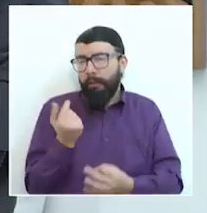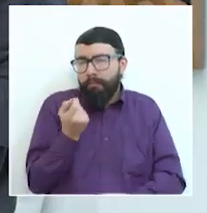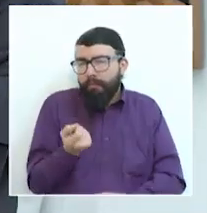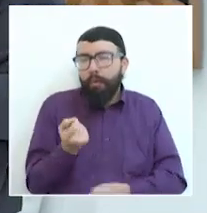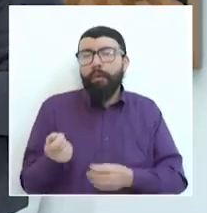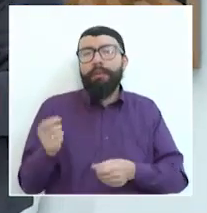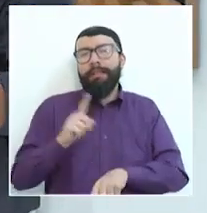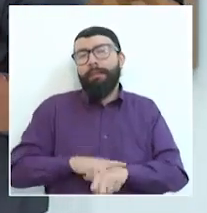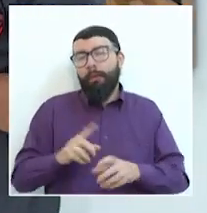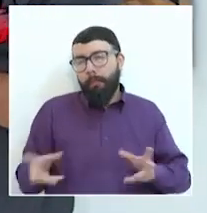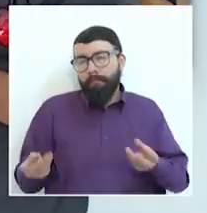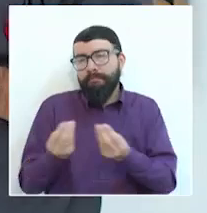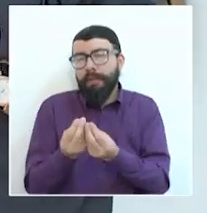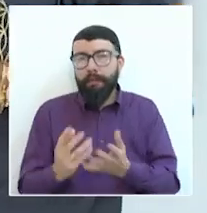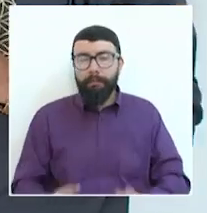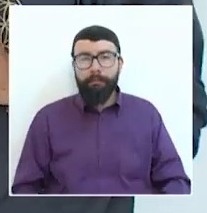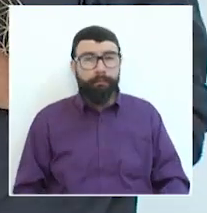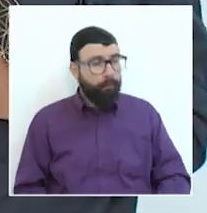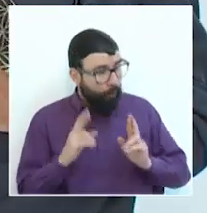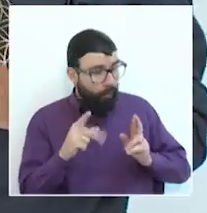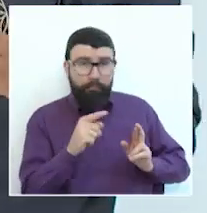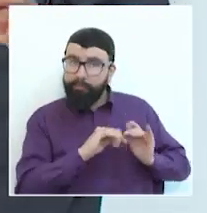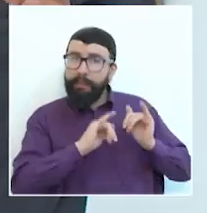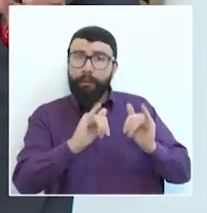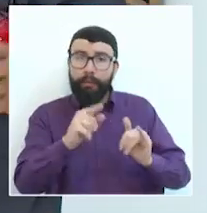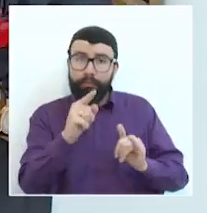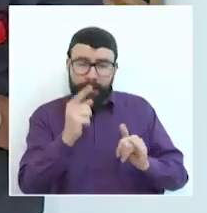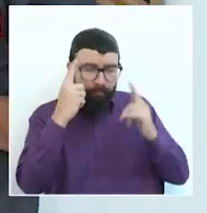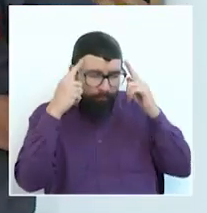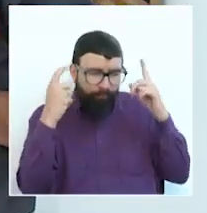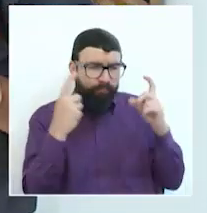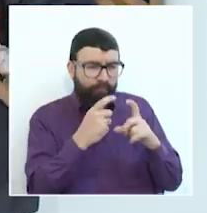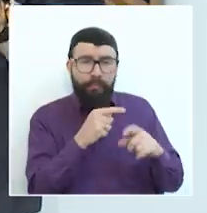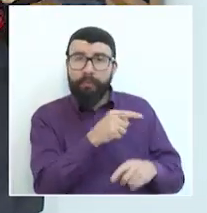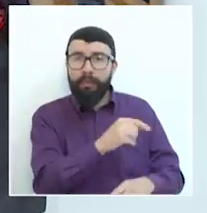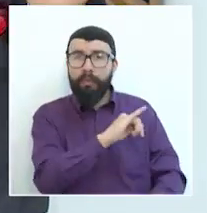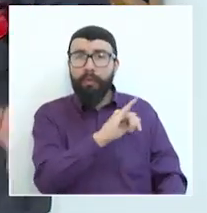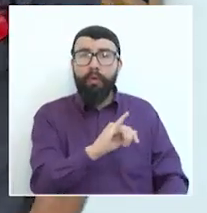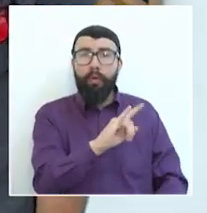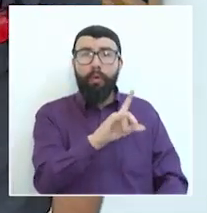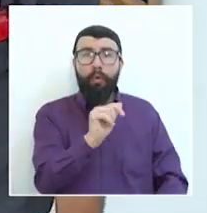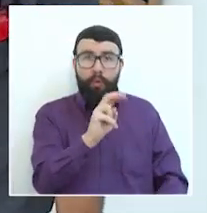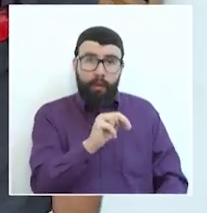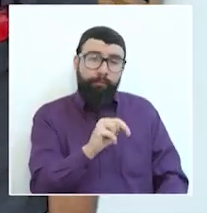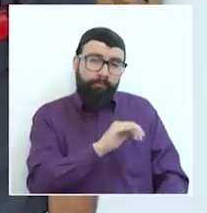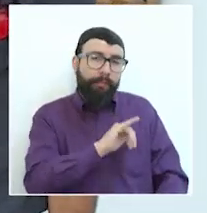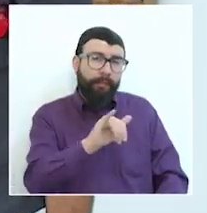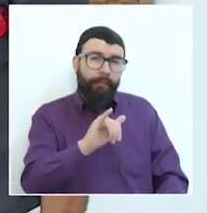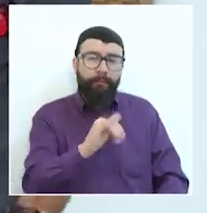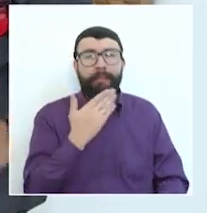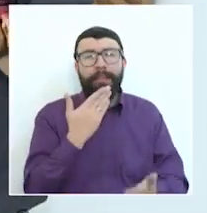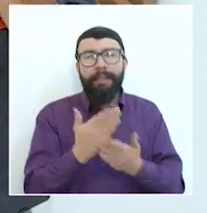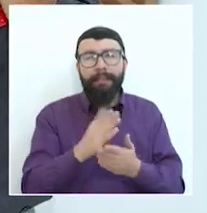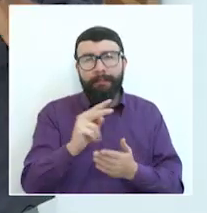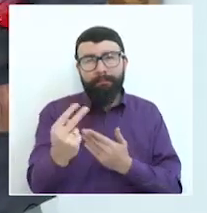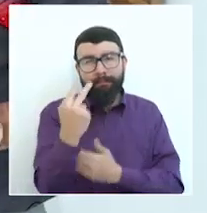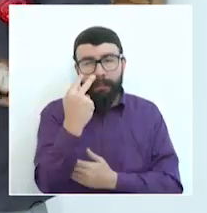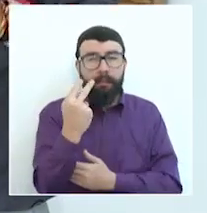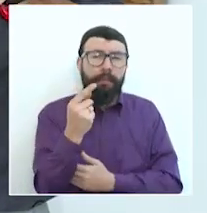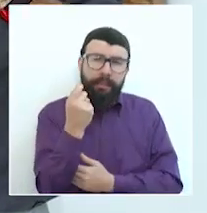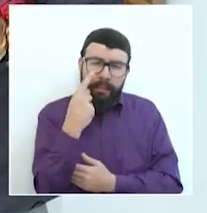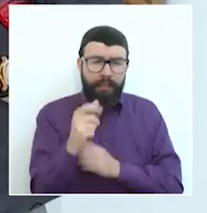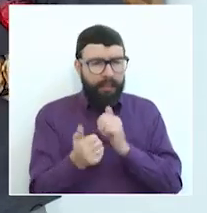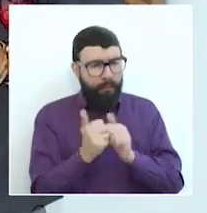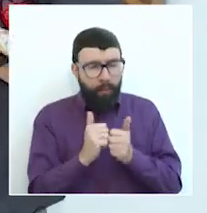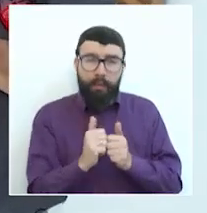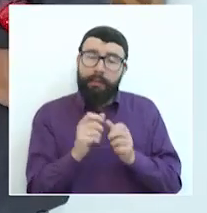Ojalá todos ustedes tengan esta reflexión tan linda que acaba de decir Julián Pineda, y a todos ustedes muchas gracias, que entiendan el deporte